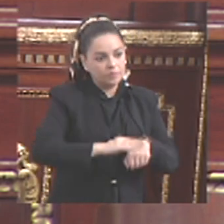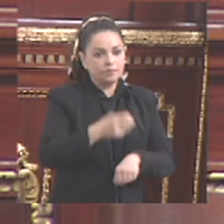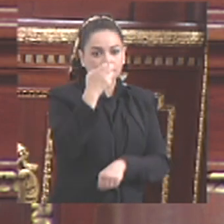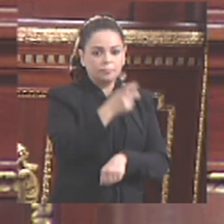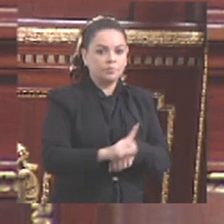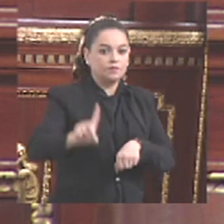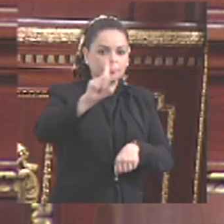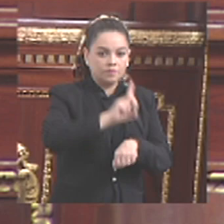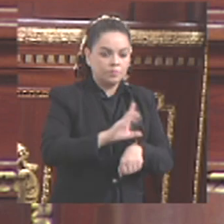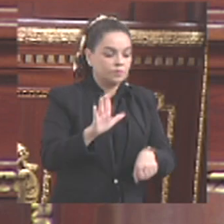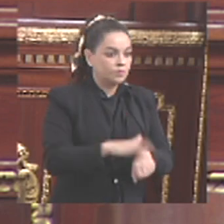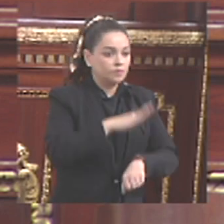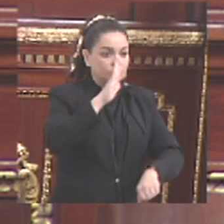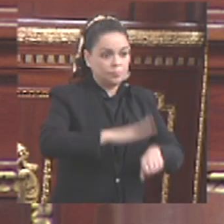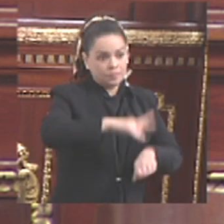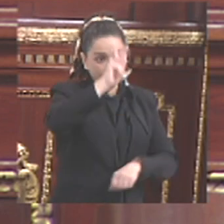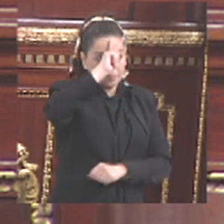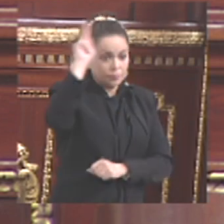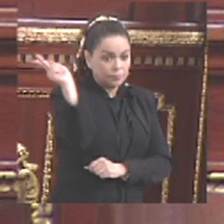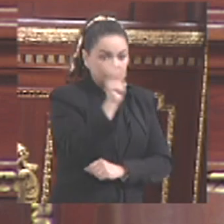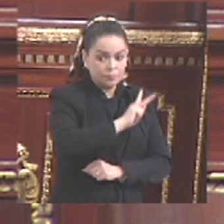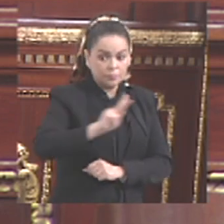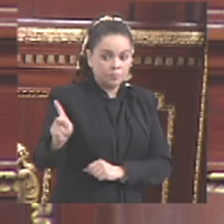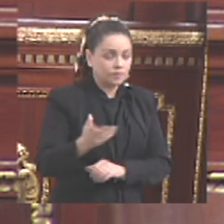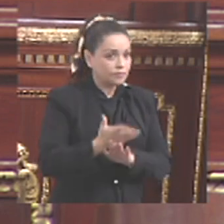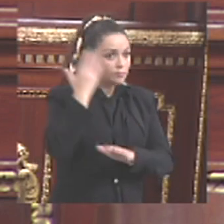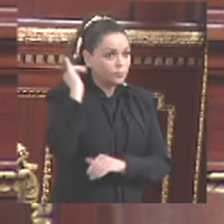la peor catástrofe natural que se haya vivido.